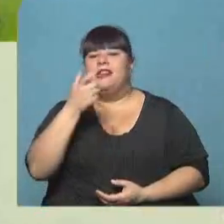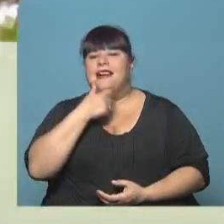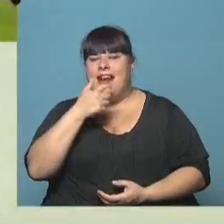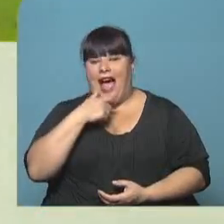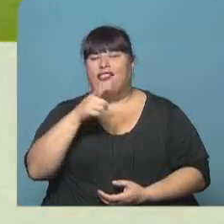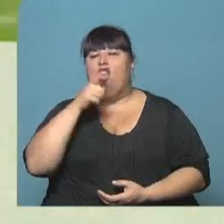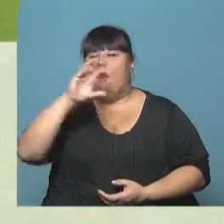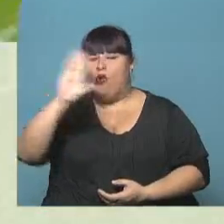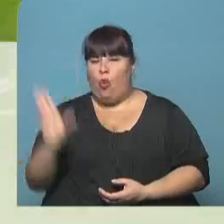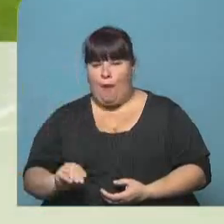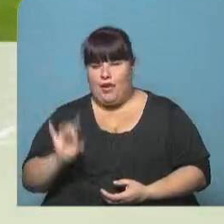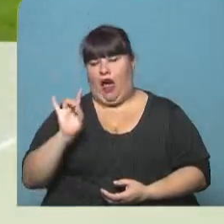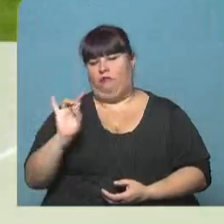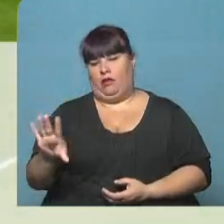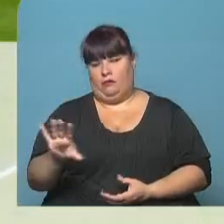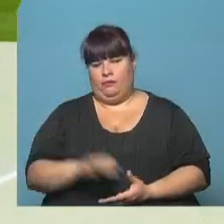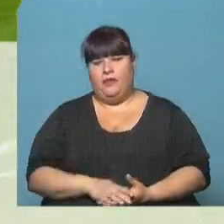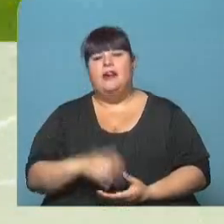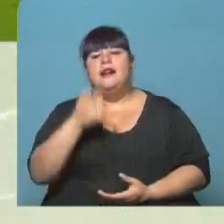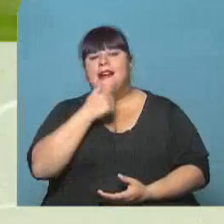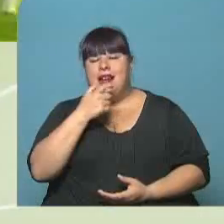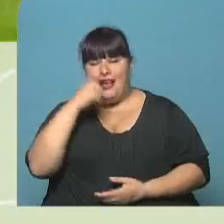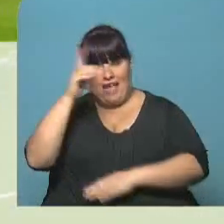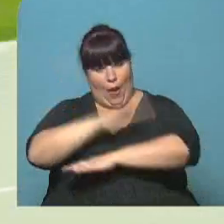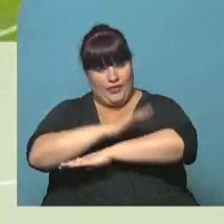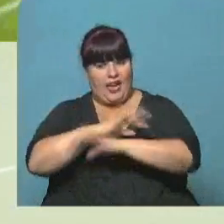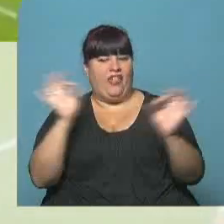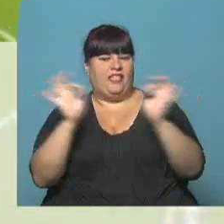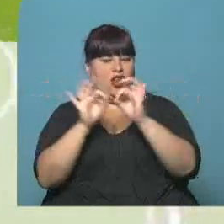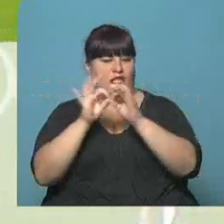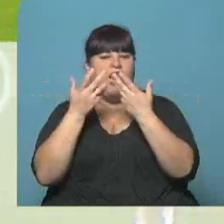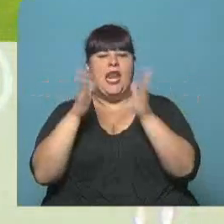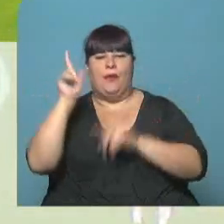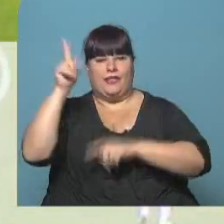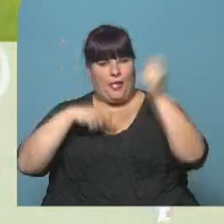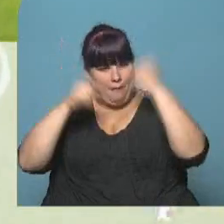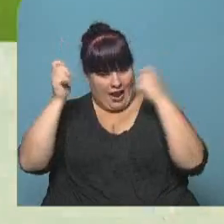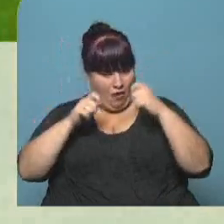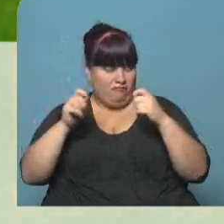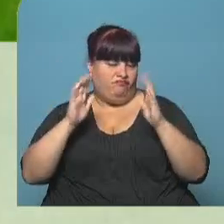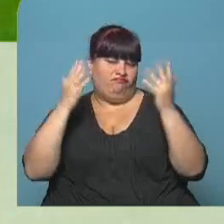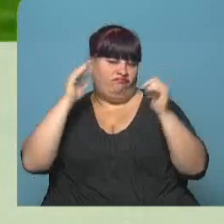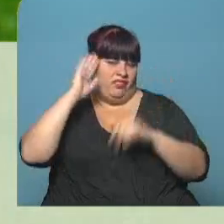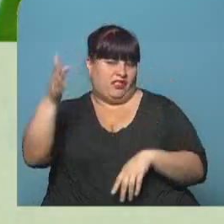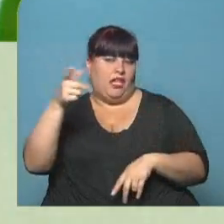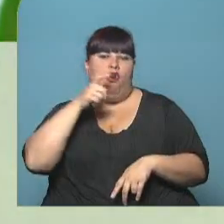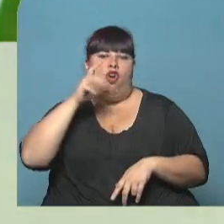Racing eliminado de la Sudamericana. La Academia empató en Avellaneda 0-0 con Libertad de Paraguay y